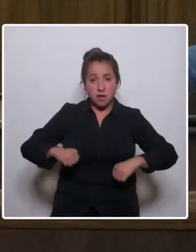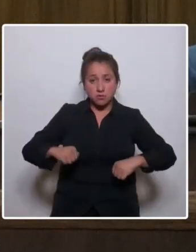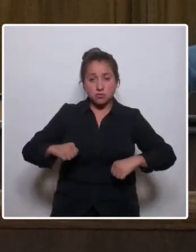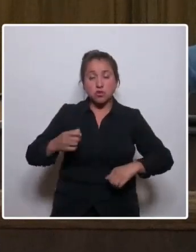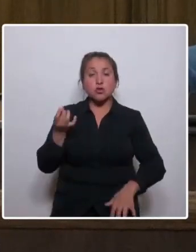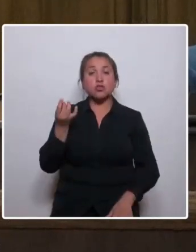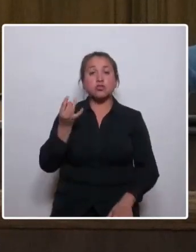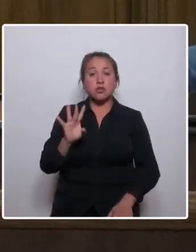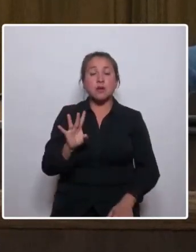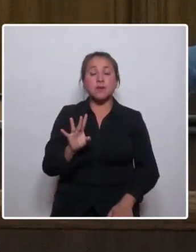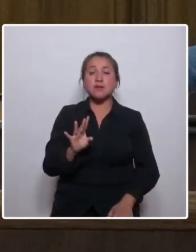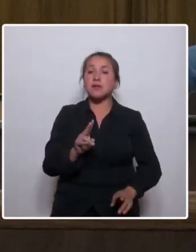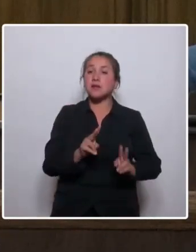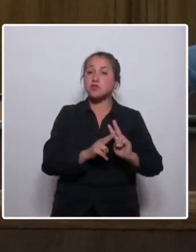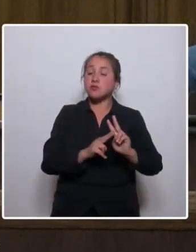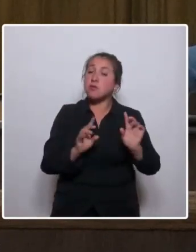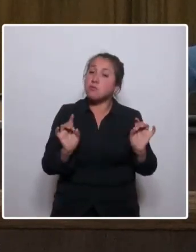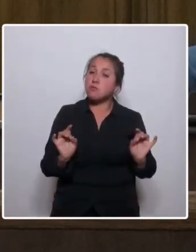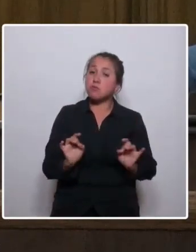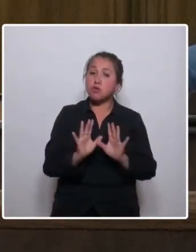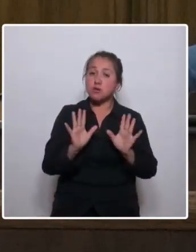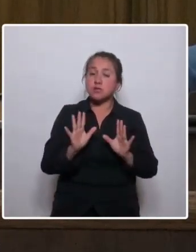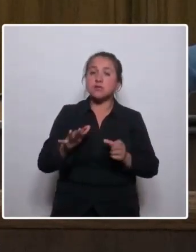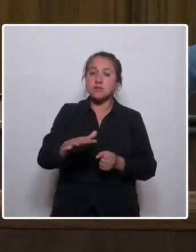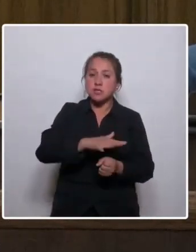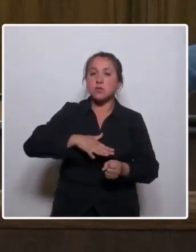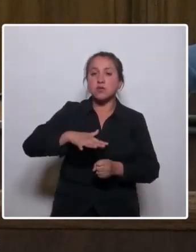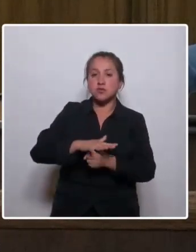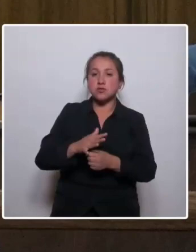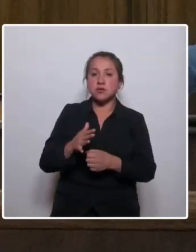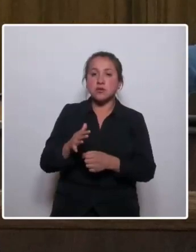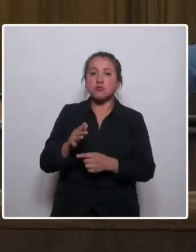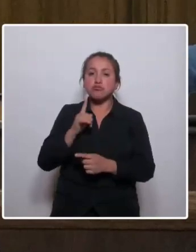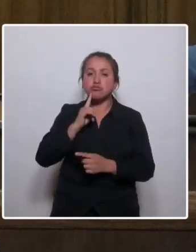solamente resolver en caso de que se diera la situación indicada.